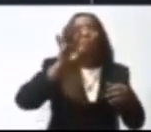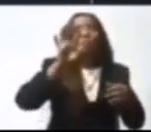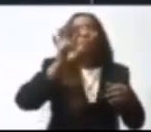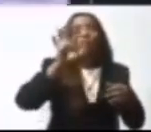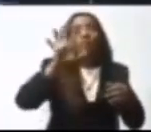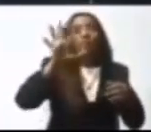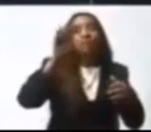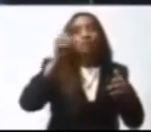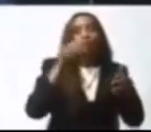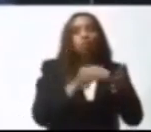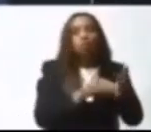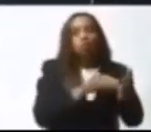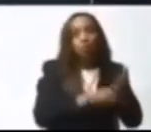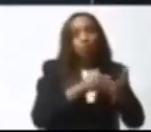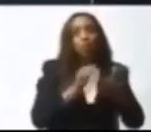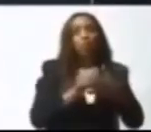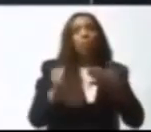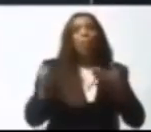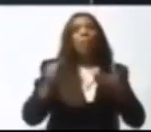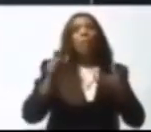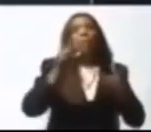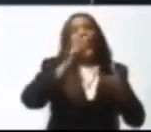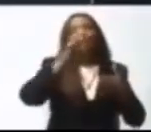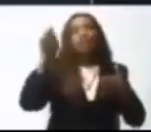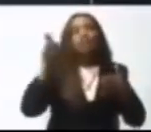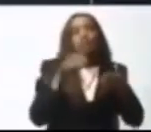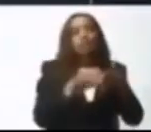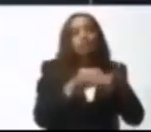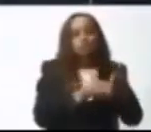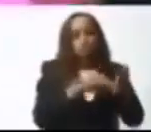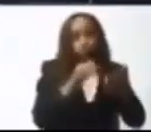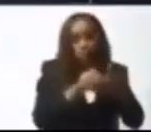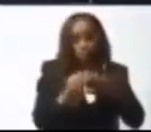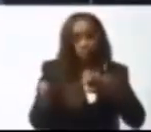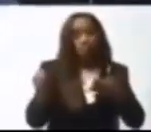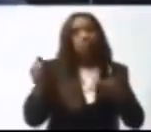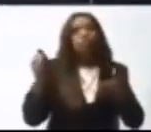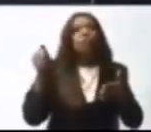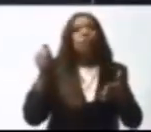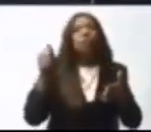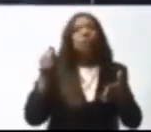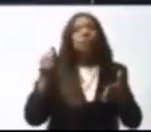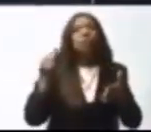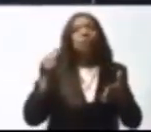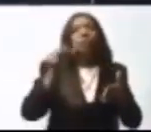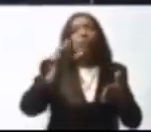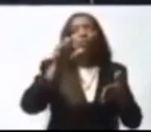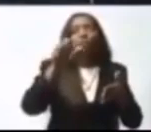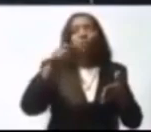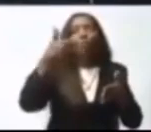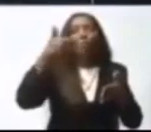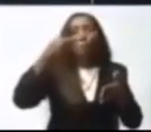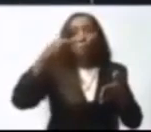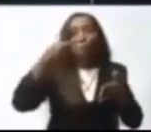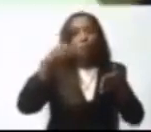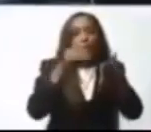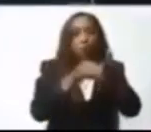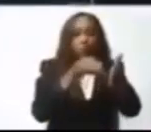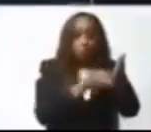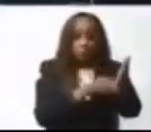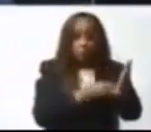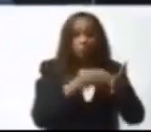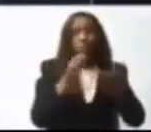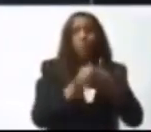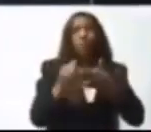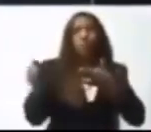100 millones de dólares el décimo de 21 millones de dólares pero en 111 70 millones de dólares